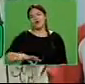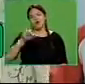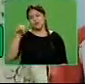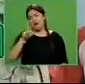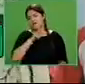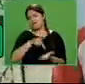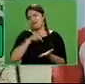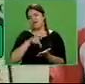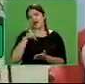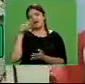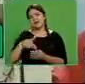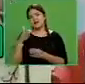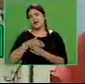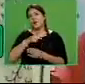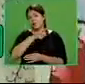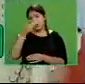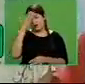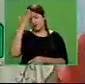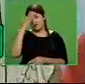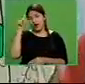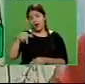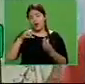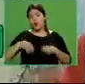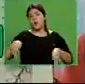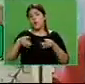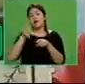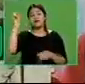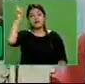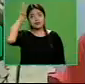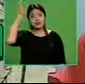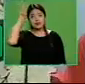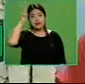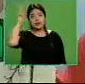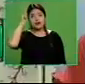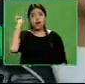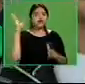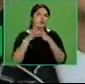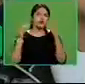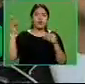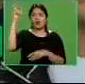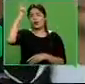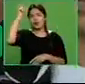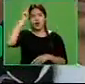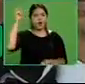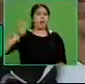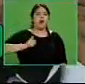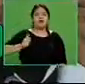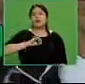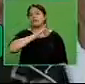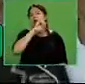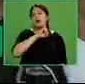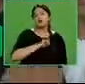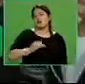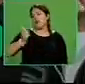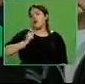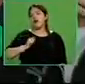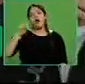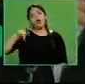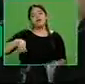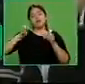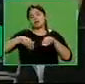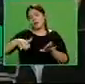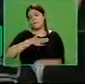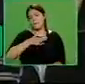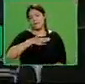este territorio, en esta tierra que como sabe usted es una tierra indígena y todos los indígenas, seamos donde seamos, del Zulia, donde seamos, esta es nuestra